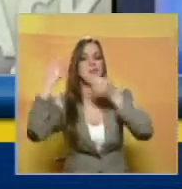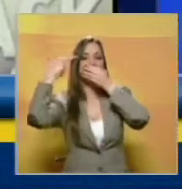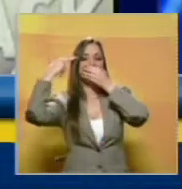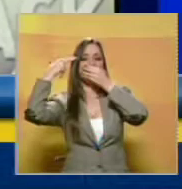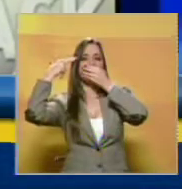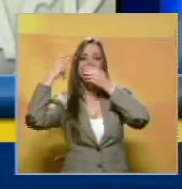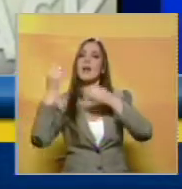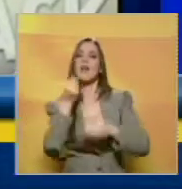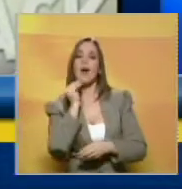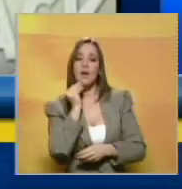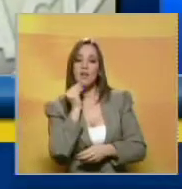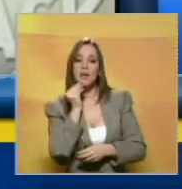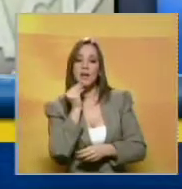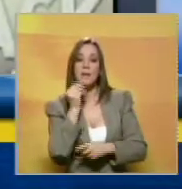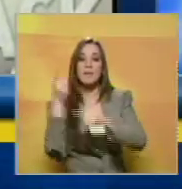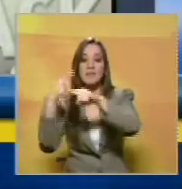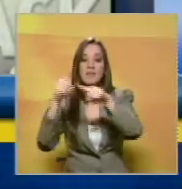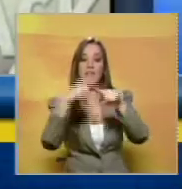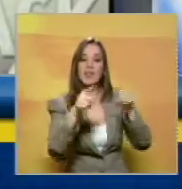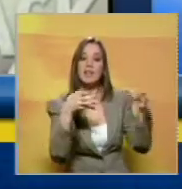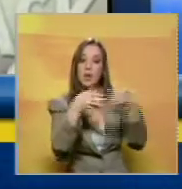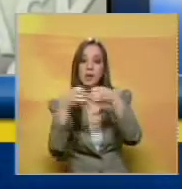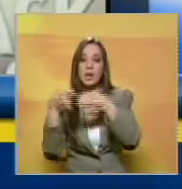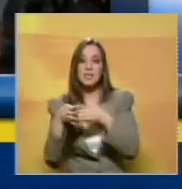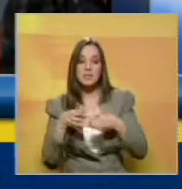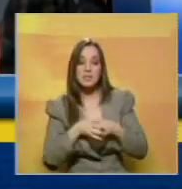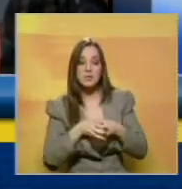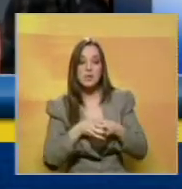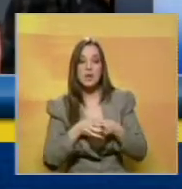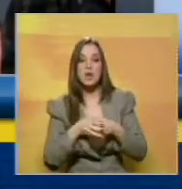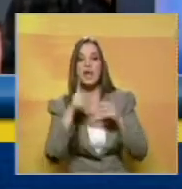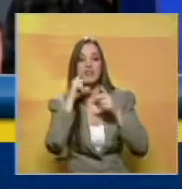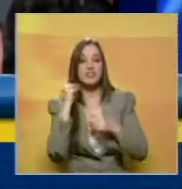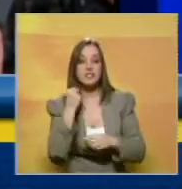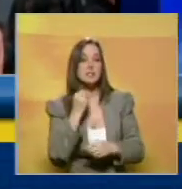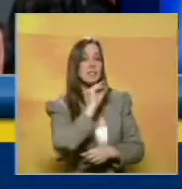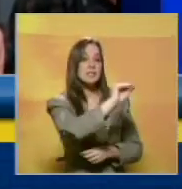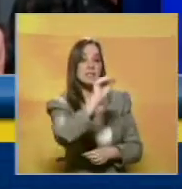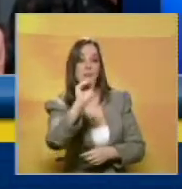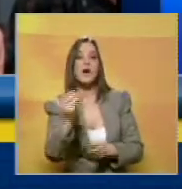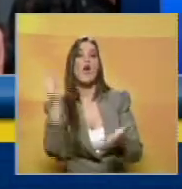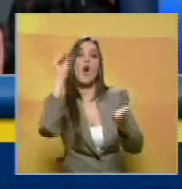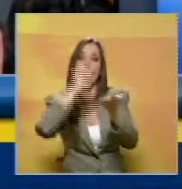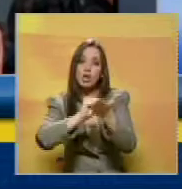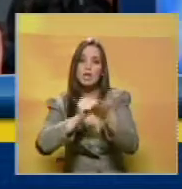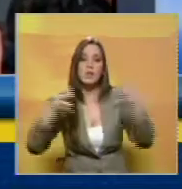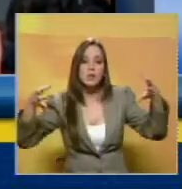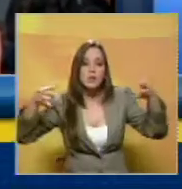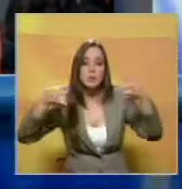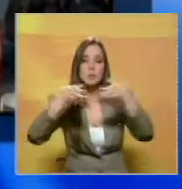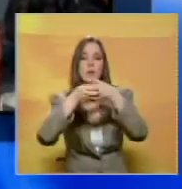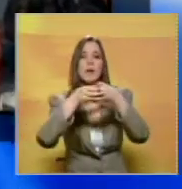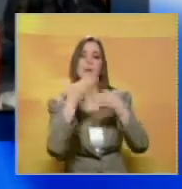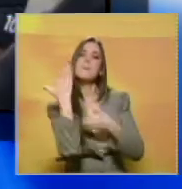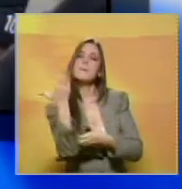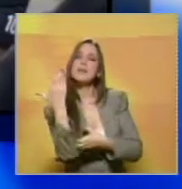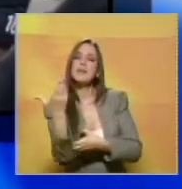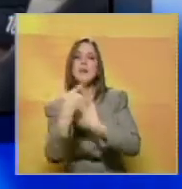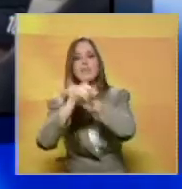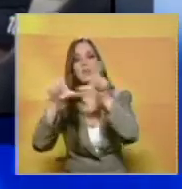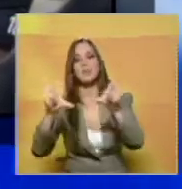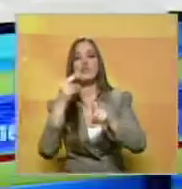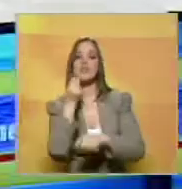Boko Haram. Diversas organizaciones feministas francesas convocaron hoy a otra concentración para pedir la liberación de las